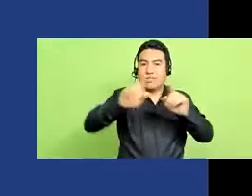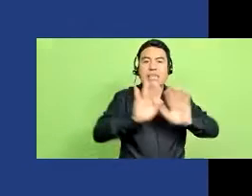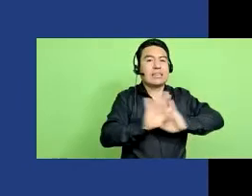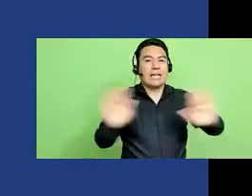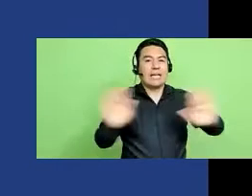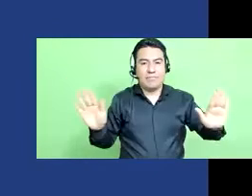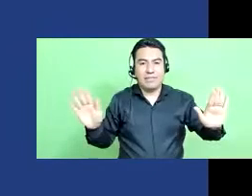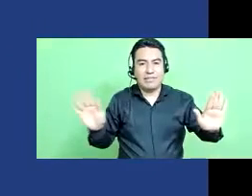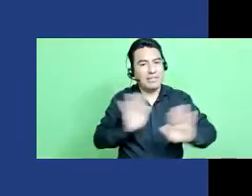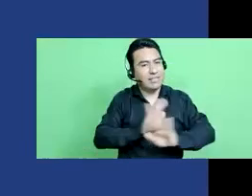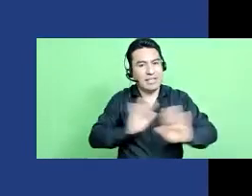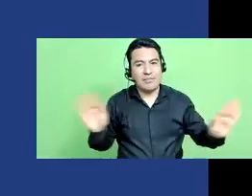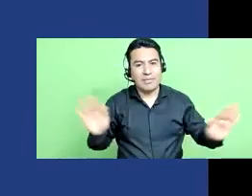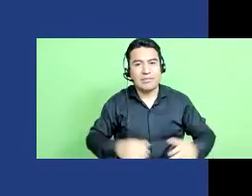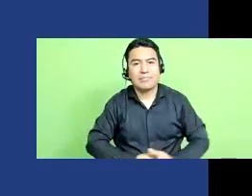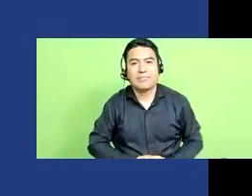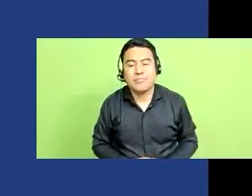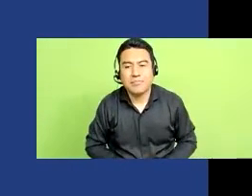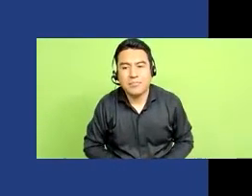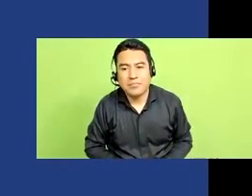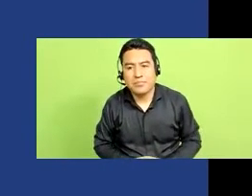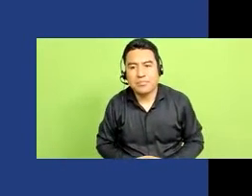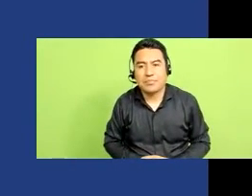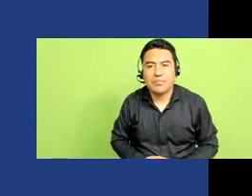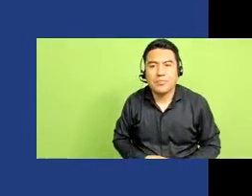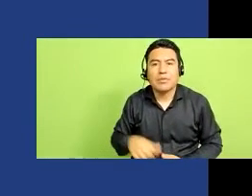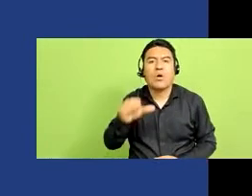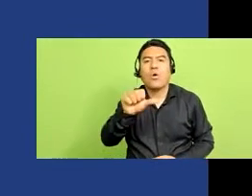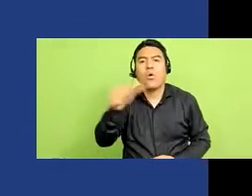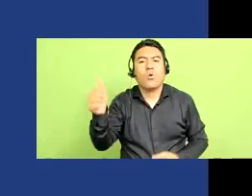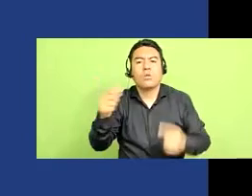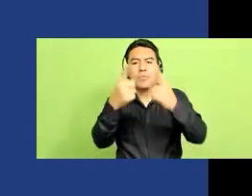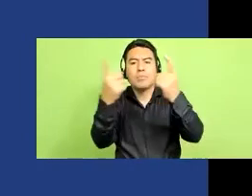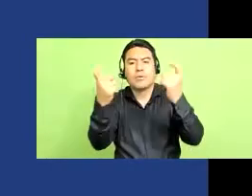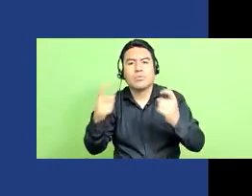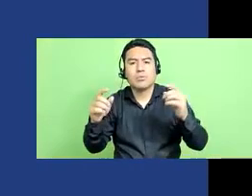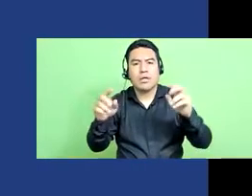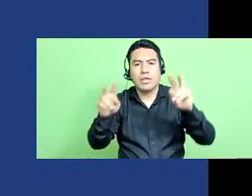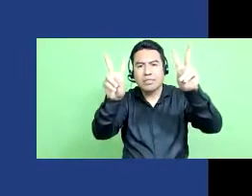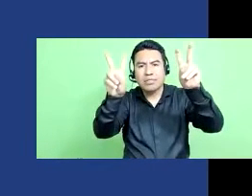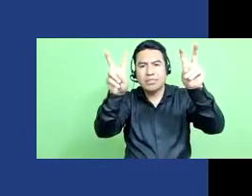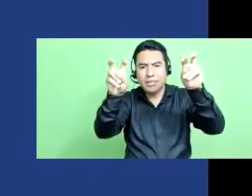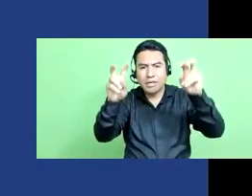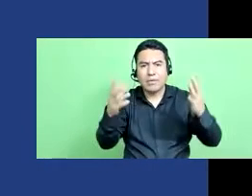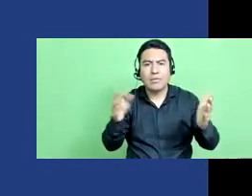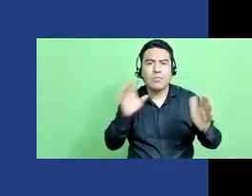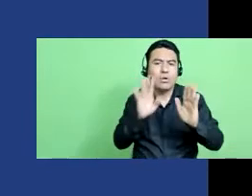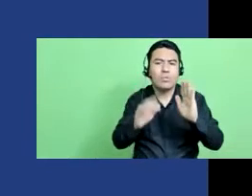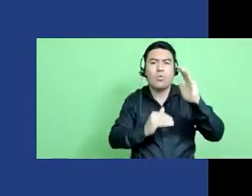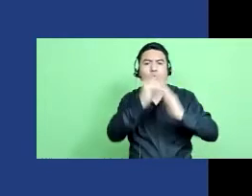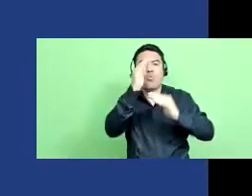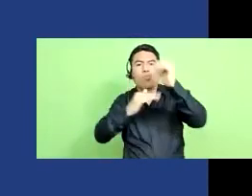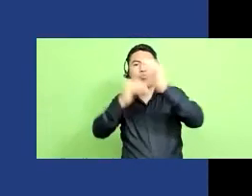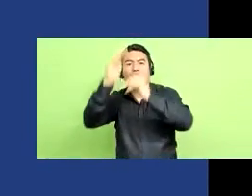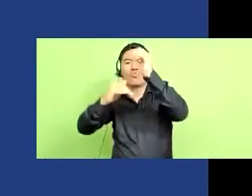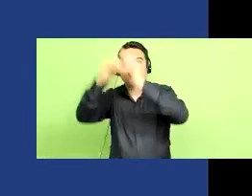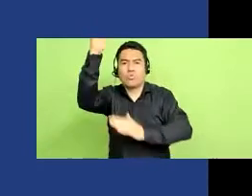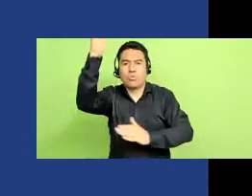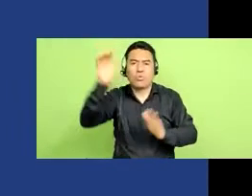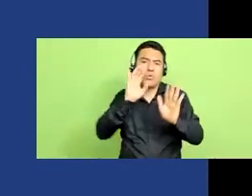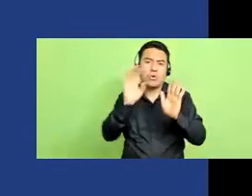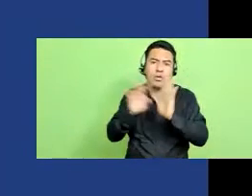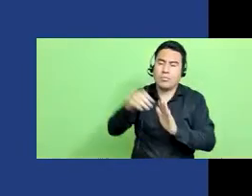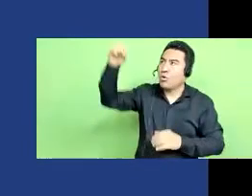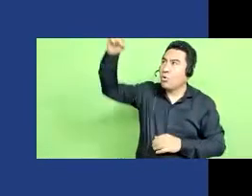y otra pregunta en el tema de construcción los sordos necesitan avisos visuales como luces que se prenden y apagan o letreros